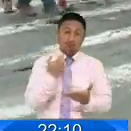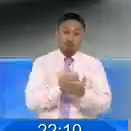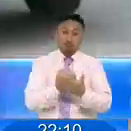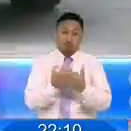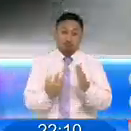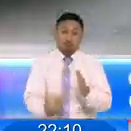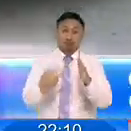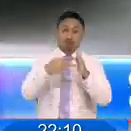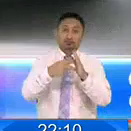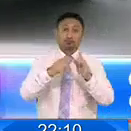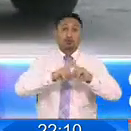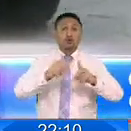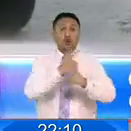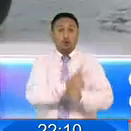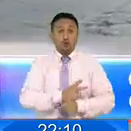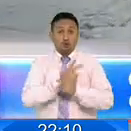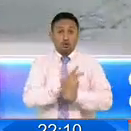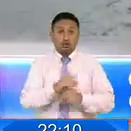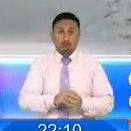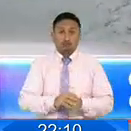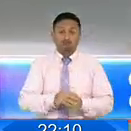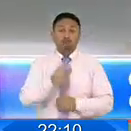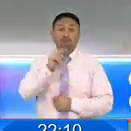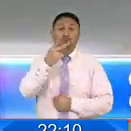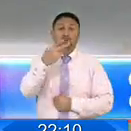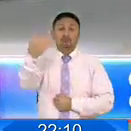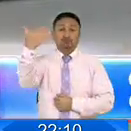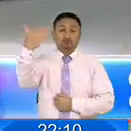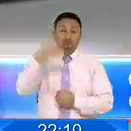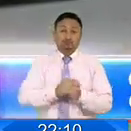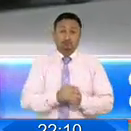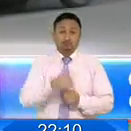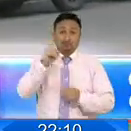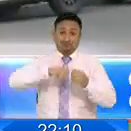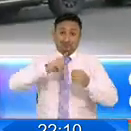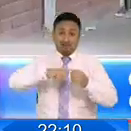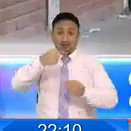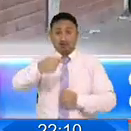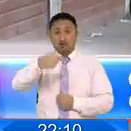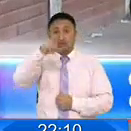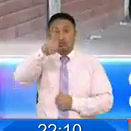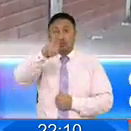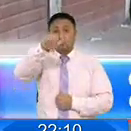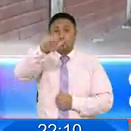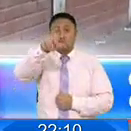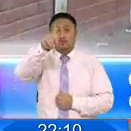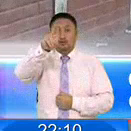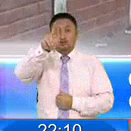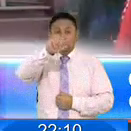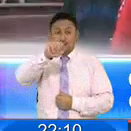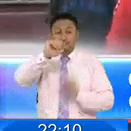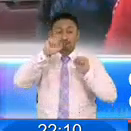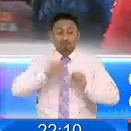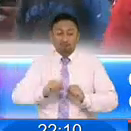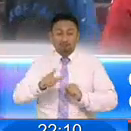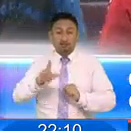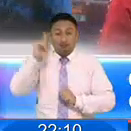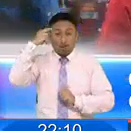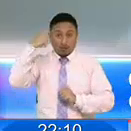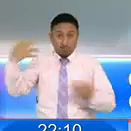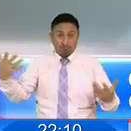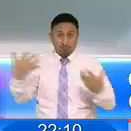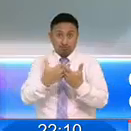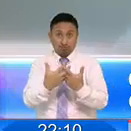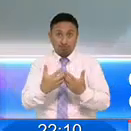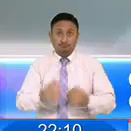manera responsable. Para el vicealcalde de Quito, Santiago Guarderas, la reactivación económica requiere de un proceso conjunto con el gobierno.